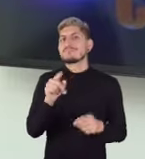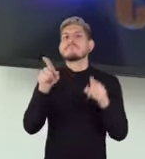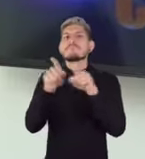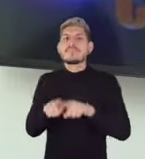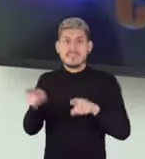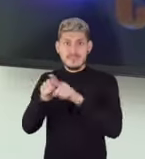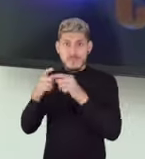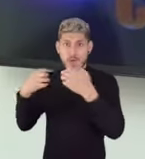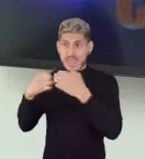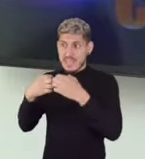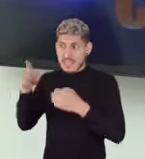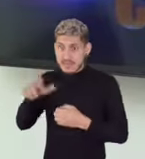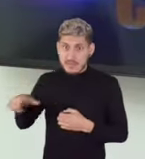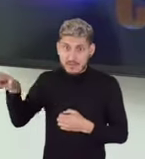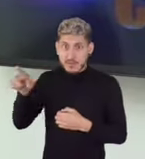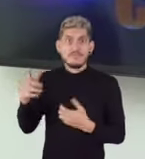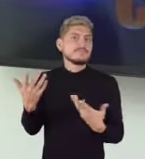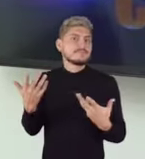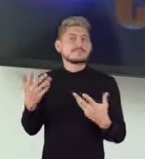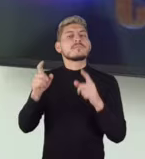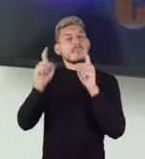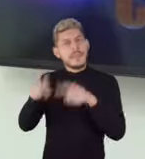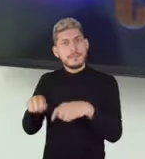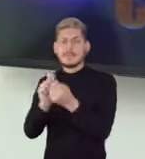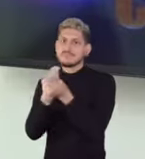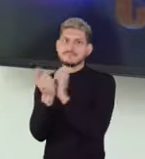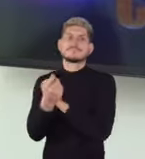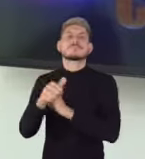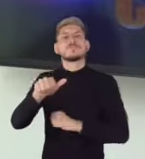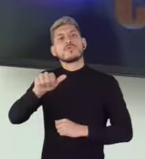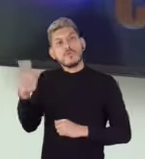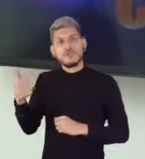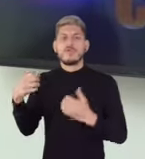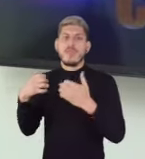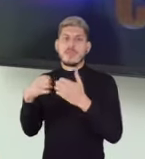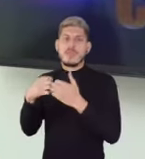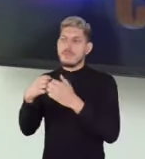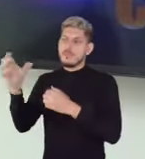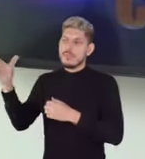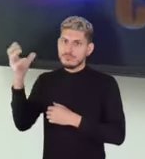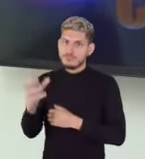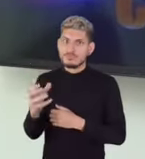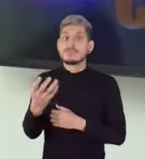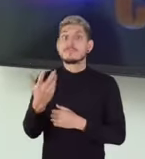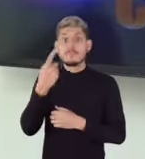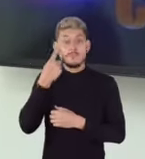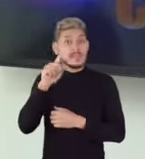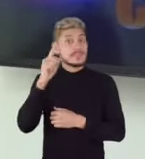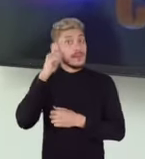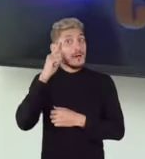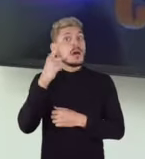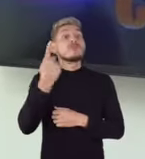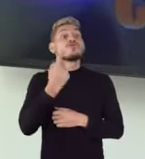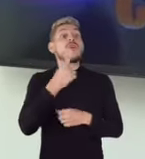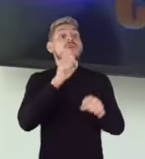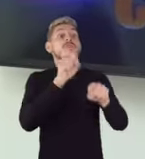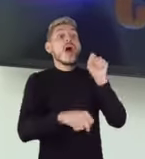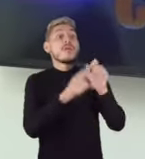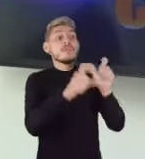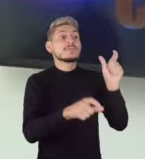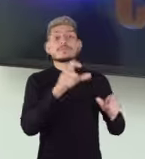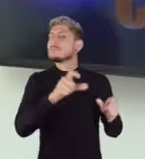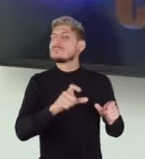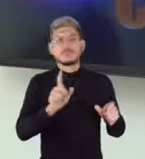equipo no vamos a poder avanzar, y que se entienda que no es solo el tema del el daño a las personas, el daño a una vida digna, el